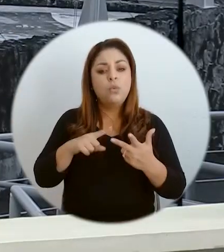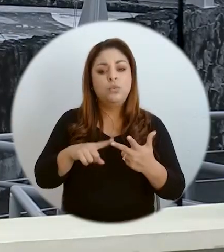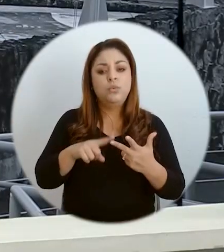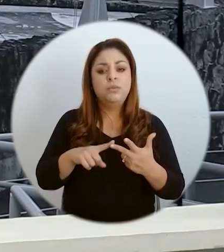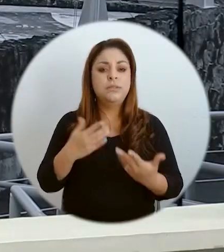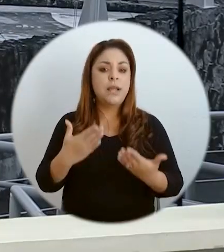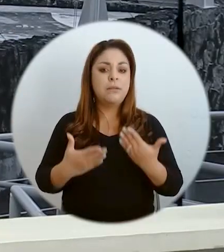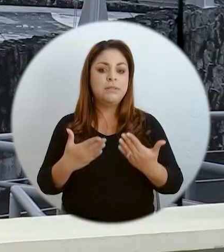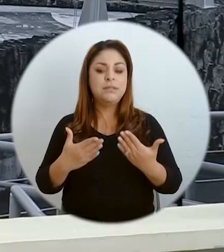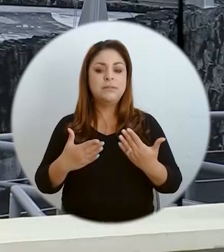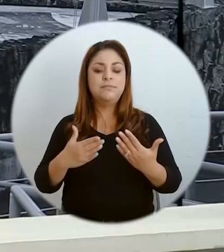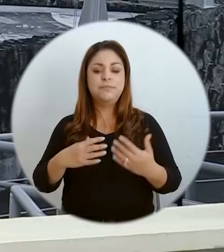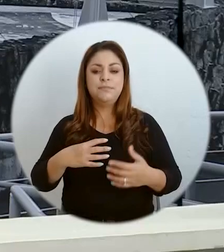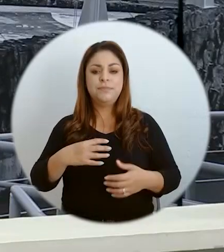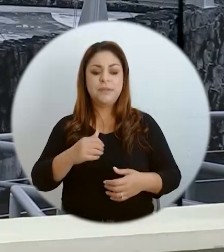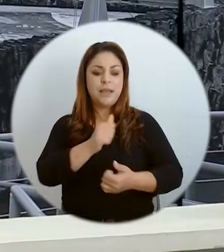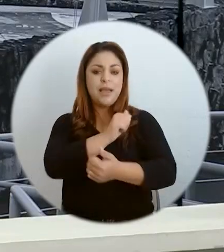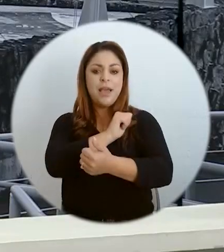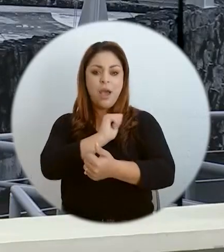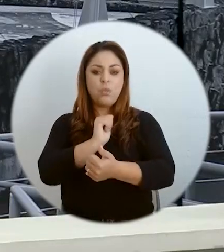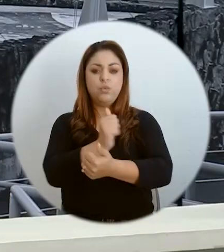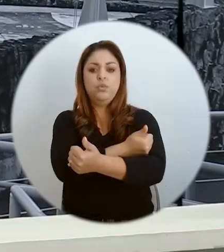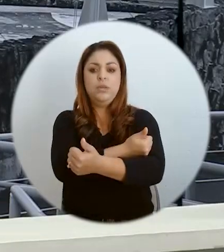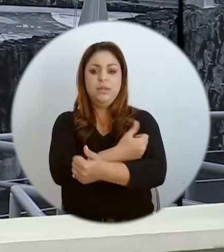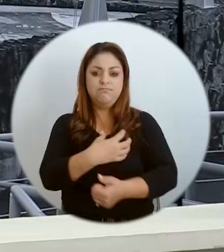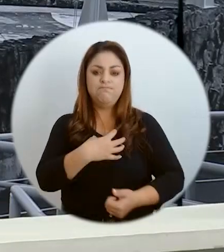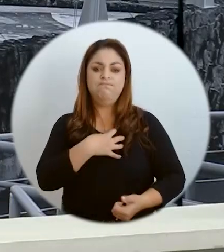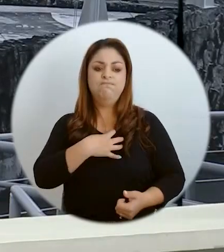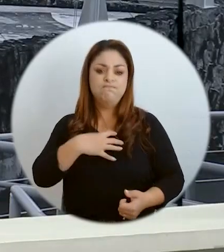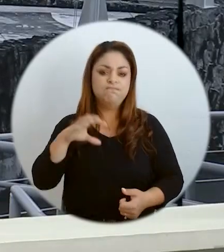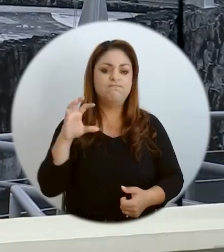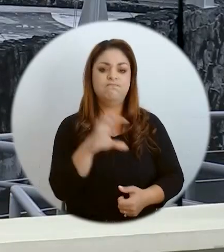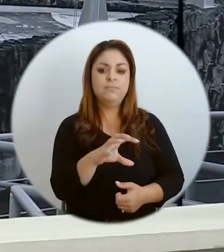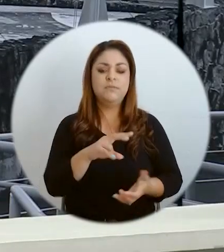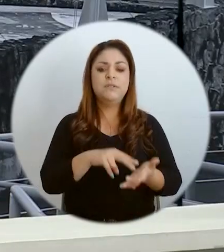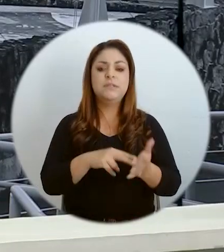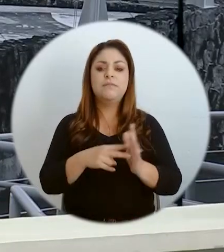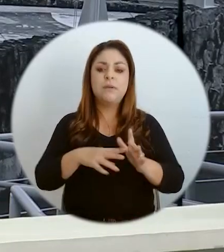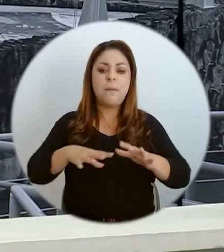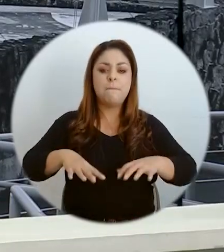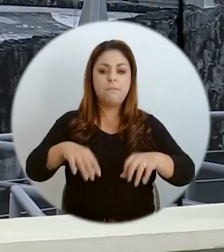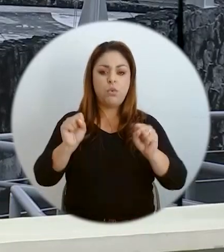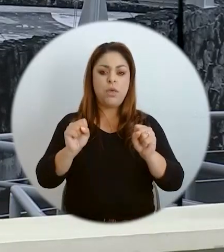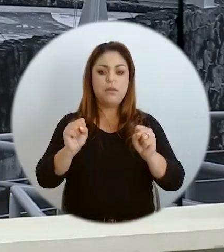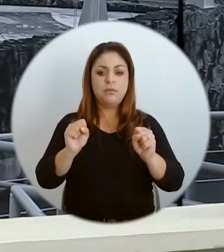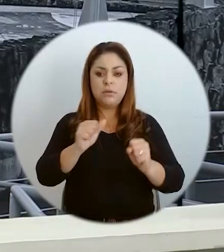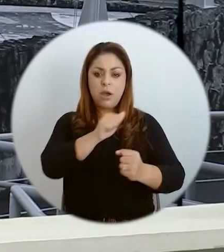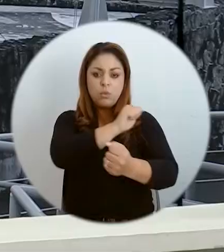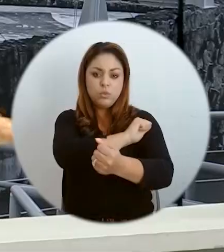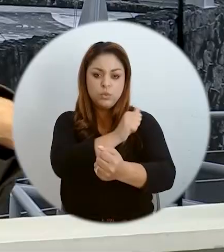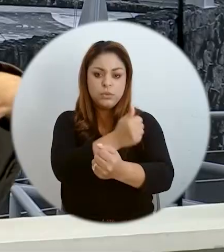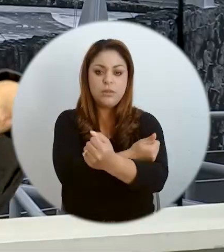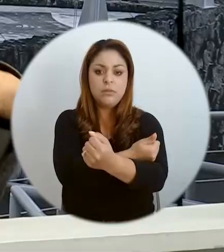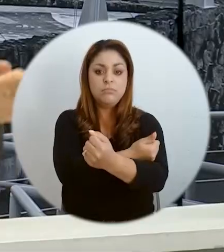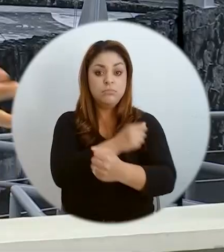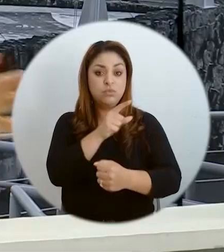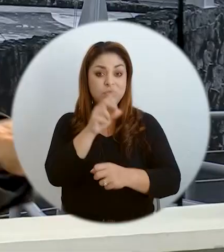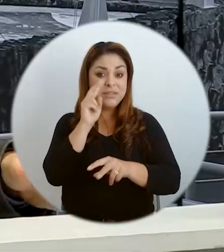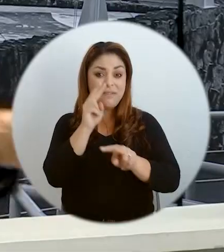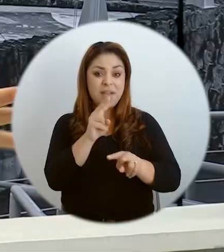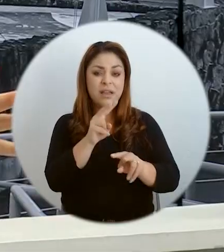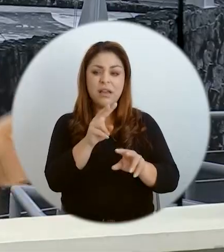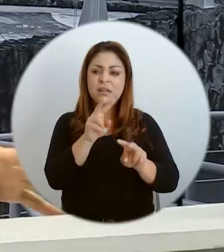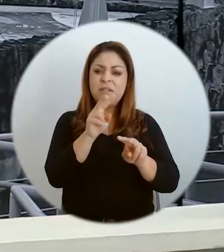ver con el autoritarismo, ¿verdad? El recurso a prácticas o ejercicios de poder autoritarios que si lo vemos, ¿verdad?, en el mapa de